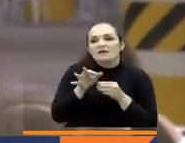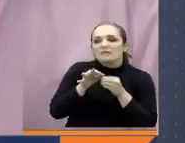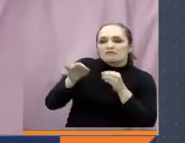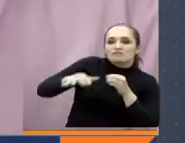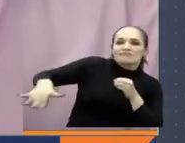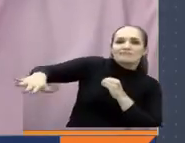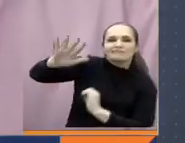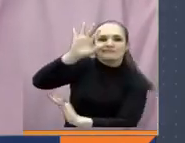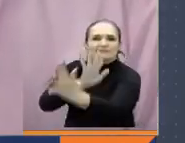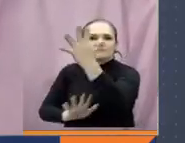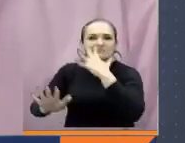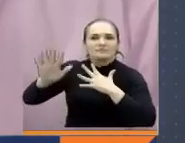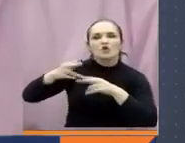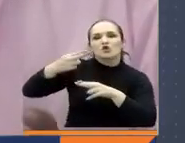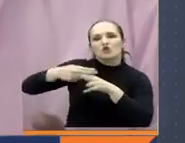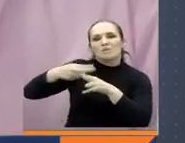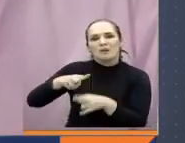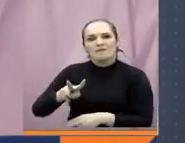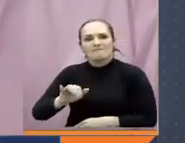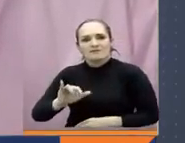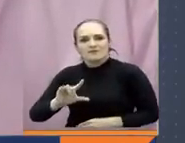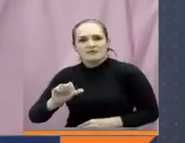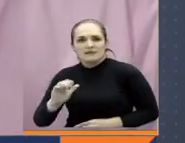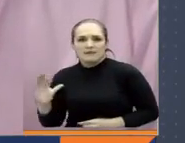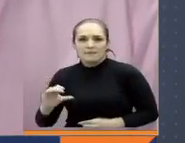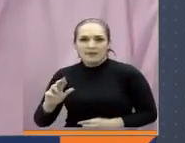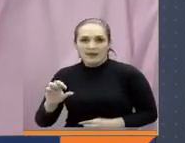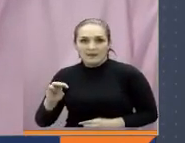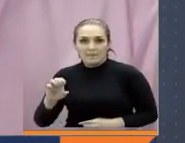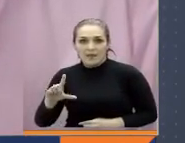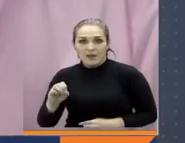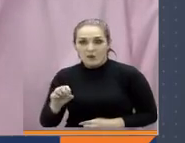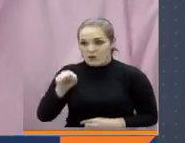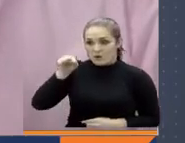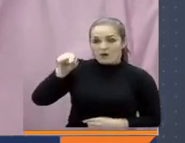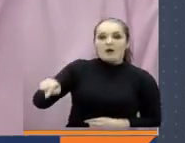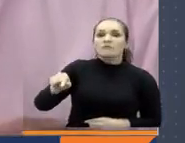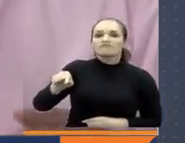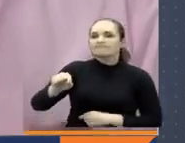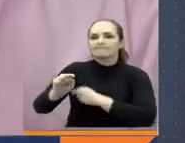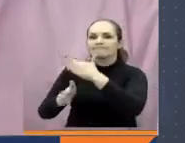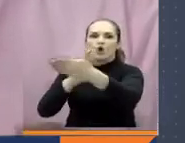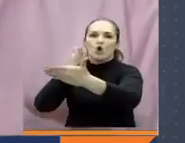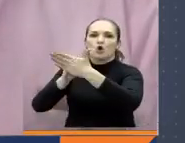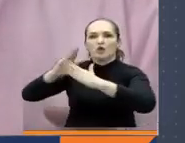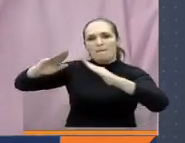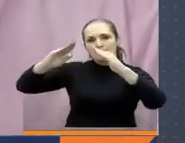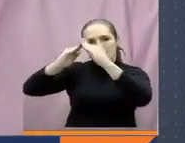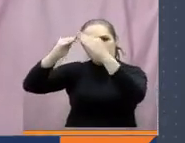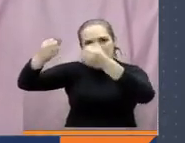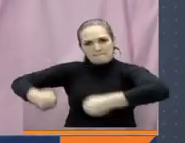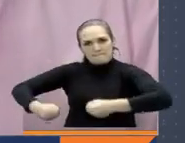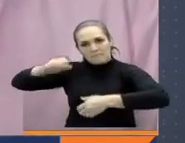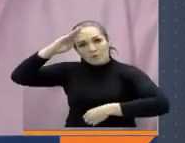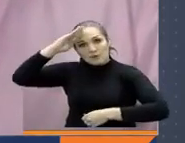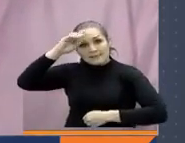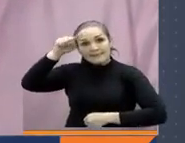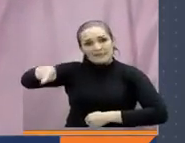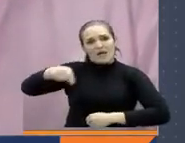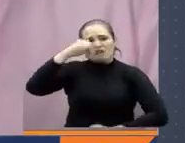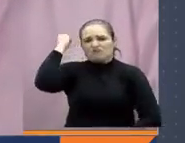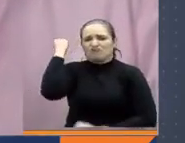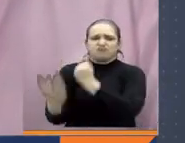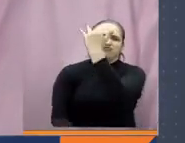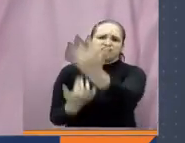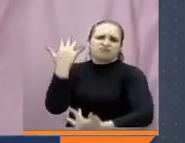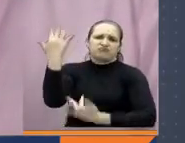Villa Carmelo, se ha presentado un ataque a la inspección de policía. Allí fue vandalizado y fue incinerado el mobiliario